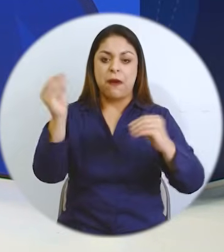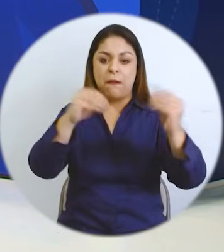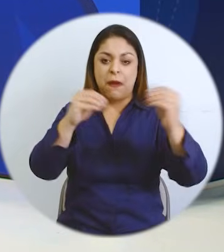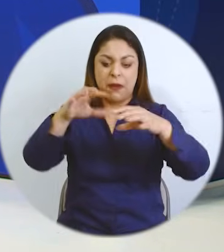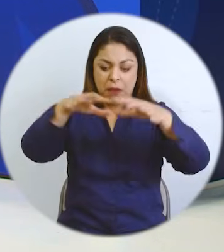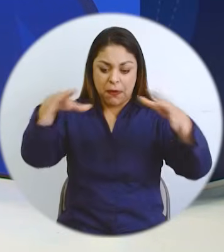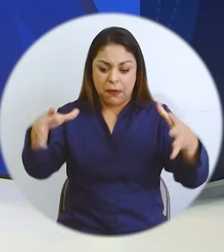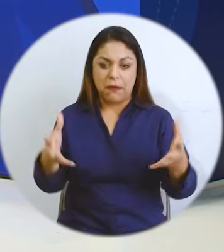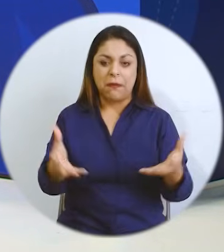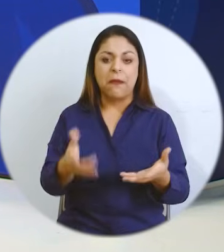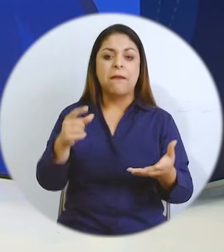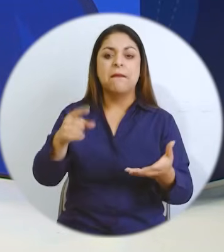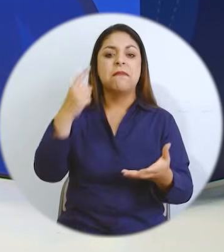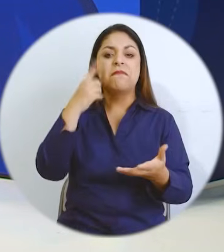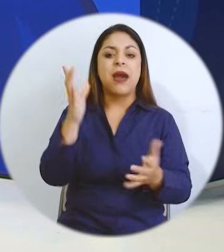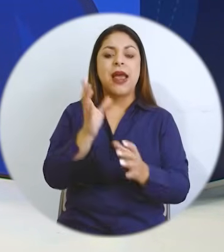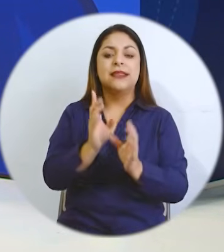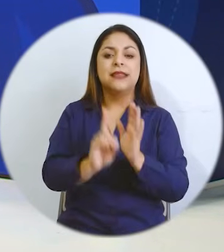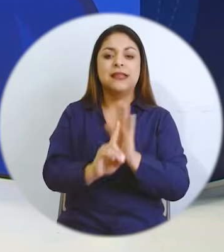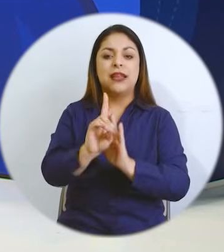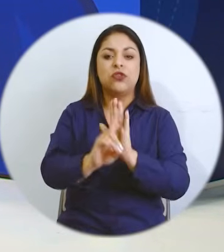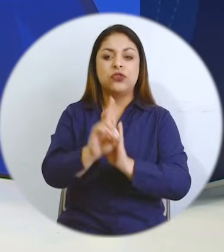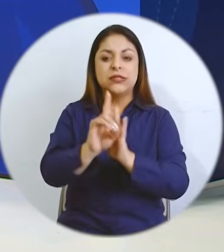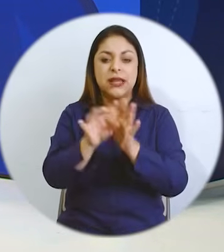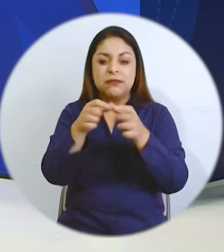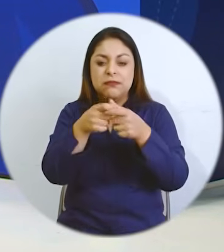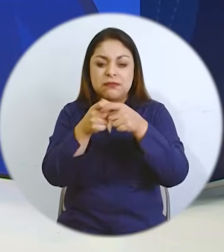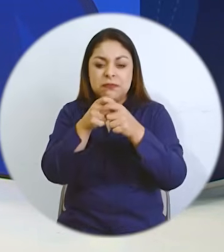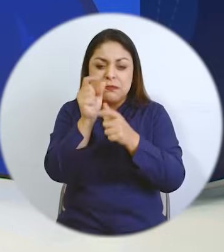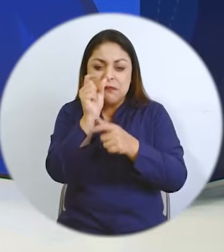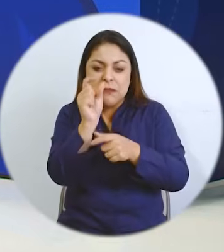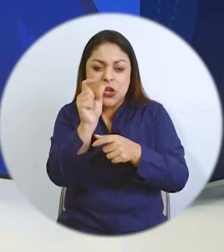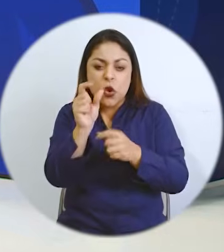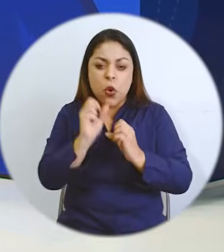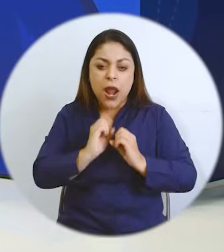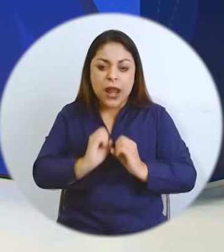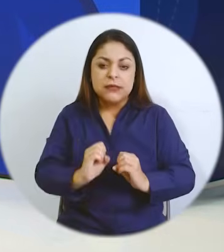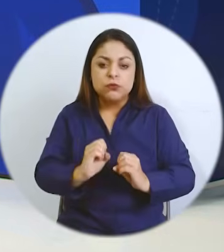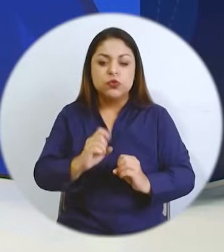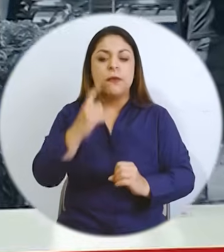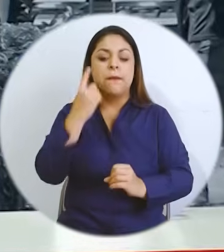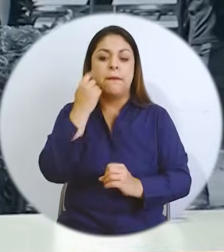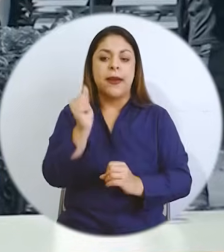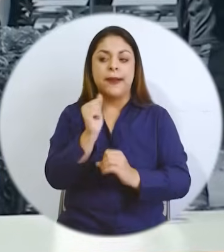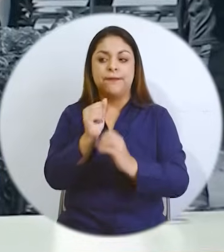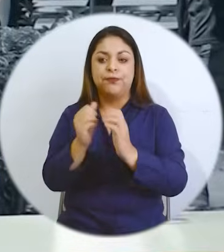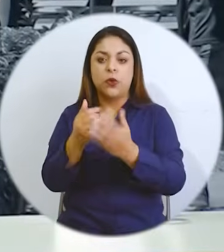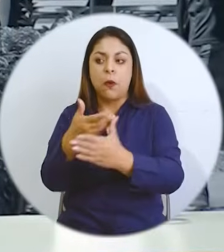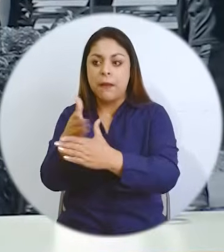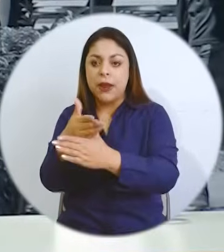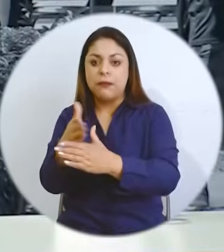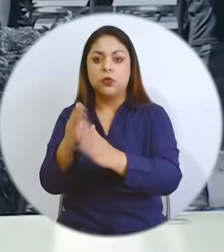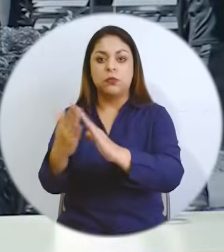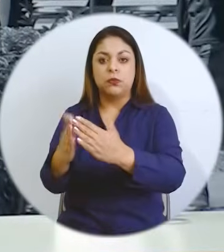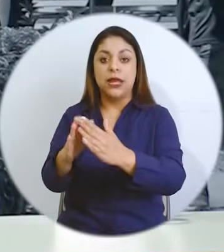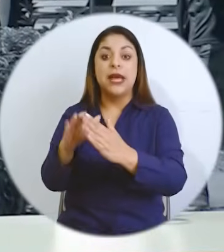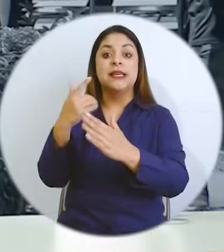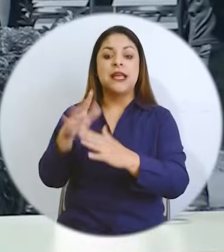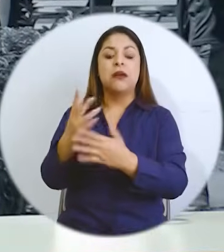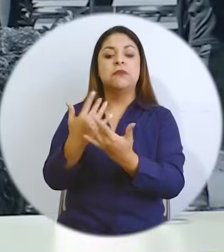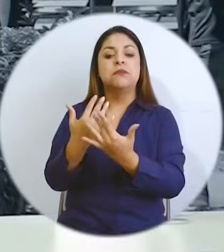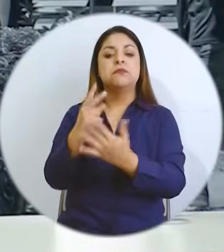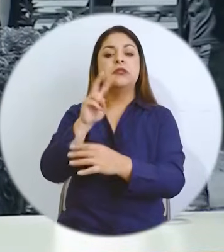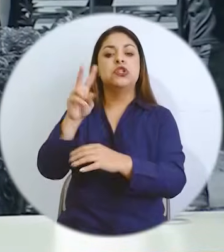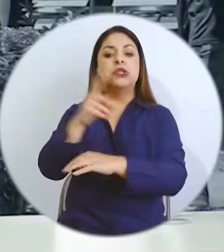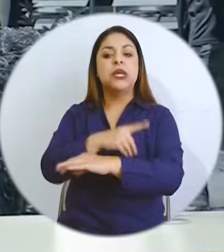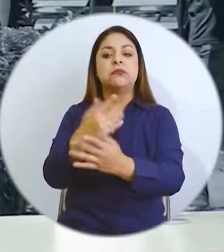otras cosas, que lo que hace es que se desarrollan microorganismos en esa esfera, y eso lo preparamos con la comunidad.